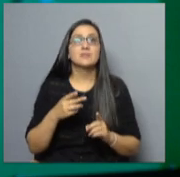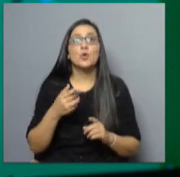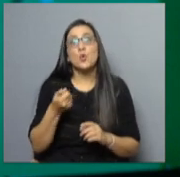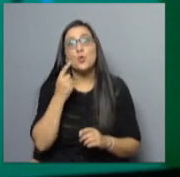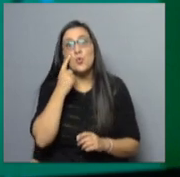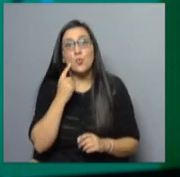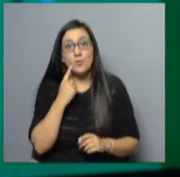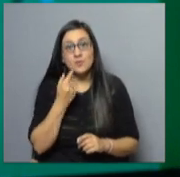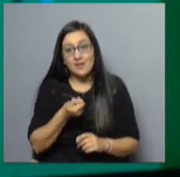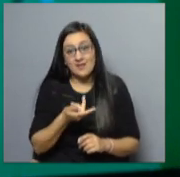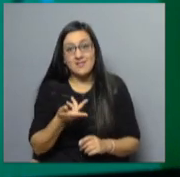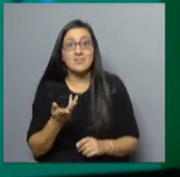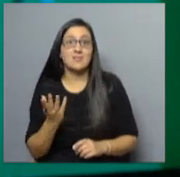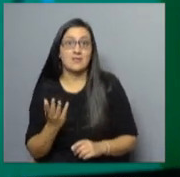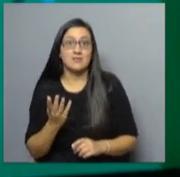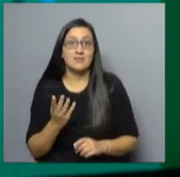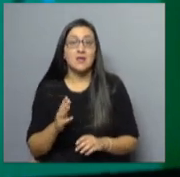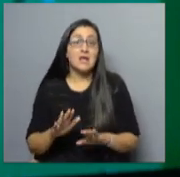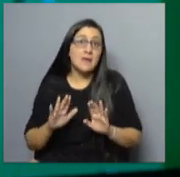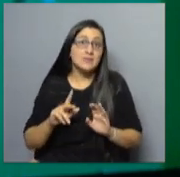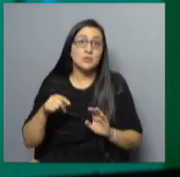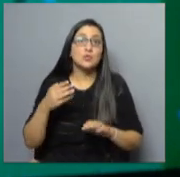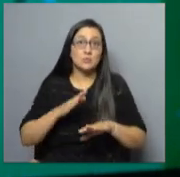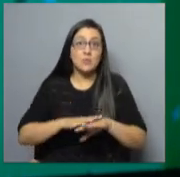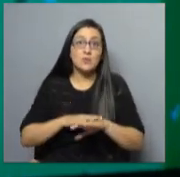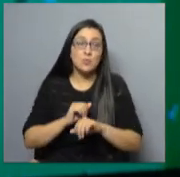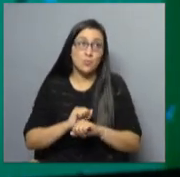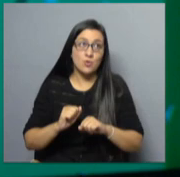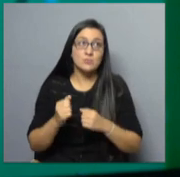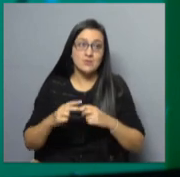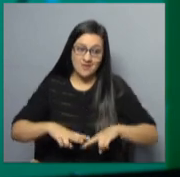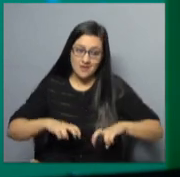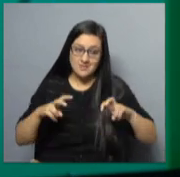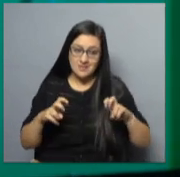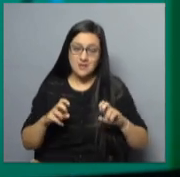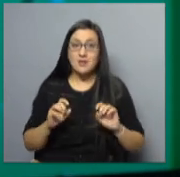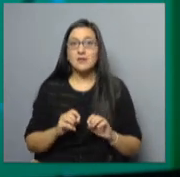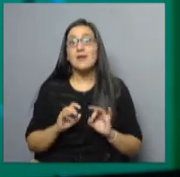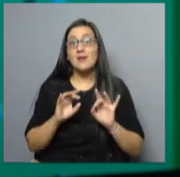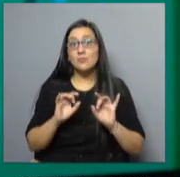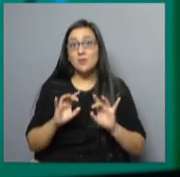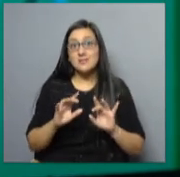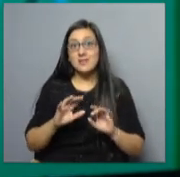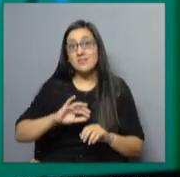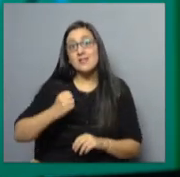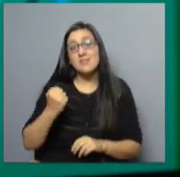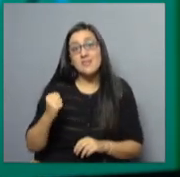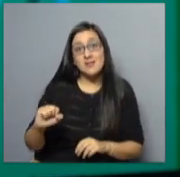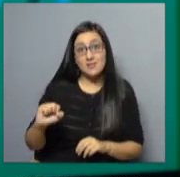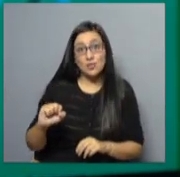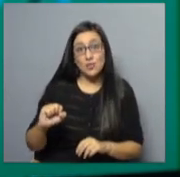un tema que en algún otro momento podemos abordar hay muchos componentes la naturaleza del delito por su visibilidad pero también por su